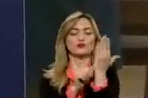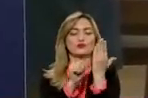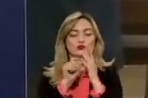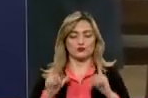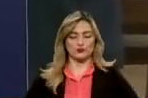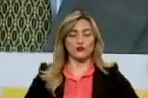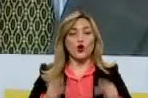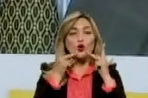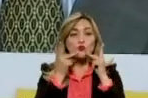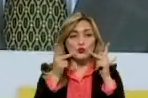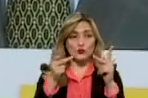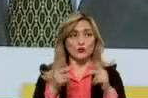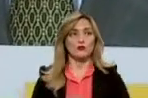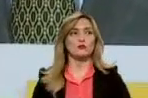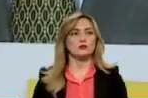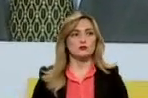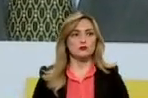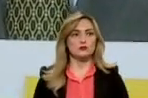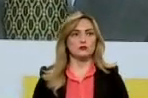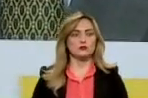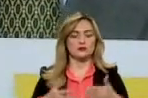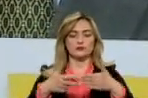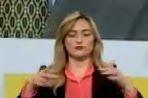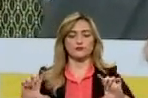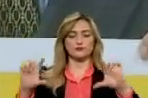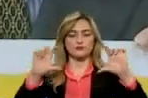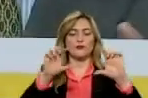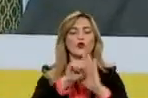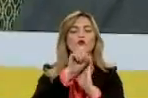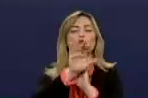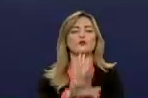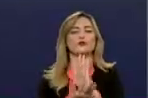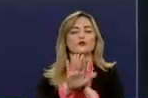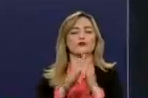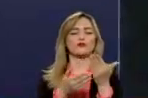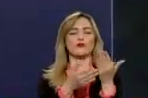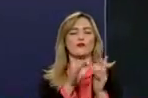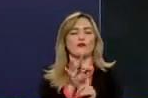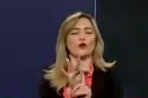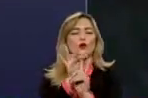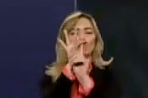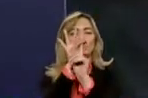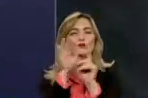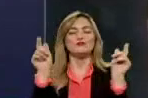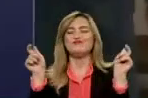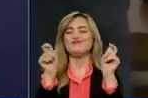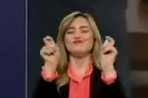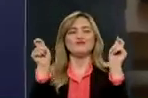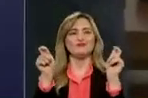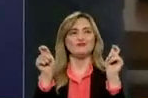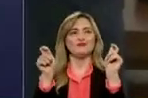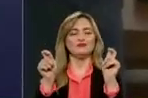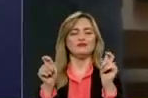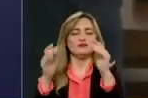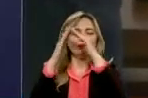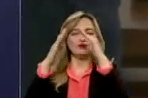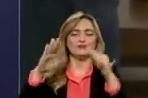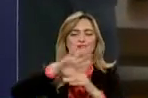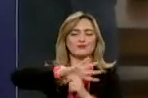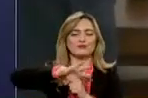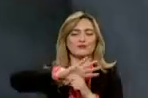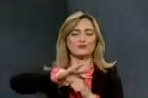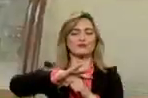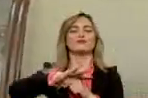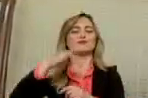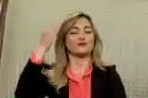Salud Pública. La entrega formal de esta donación se efectuó en una ceremonia especial celebrada en la sede de la Embajada del País Asiático